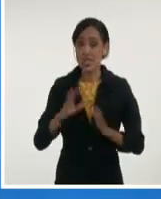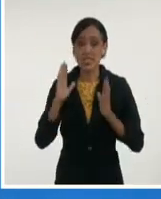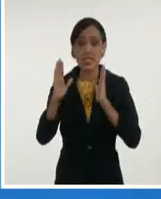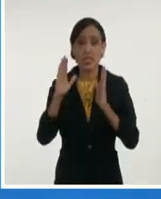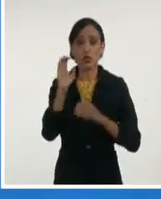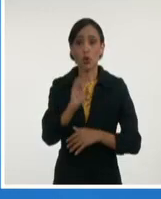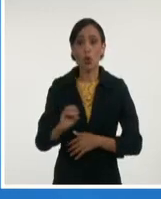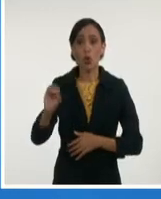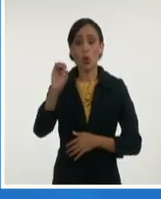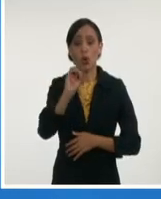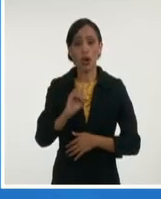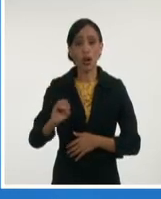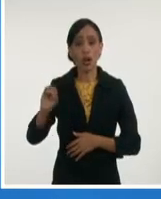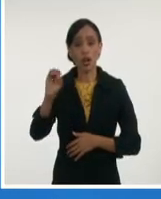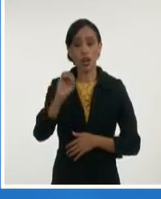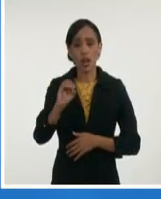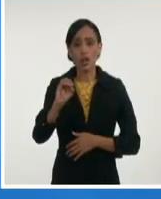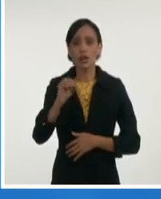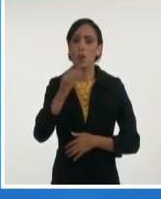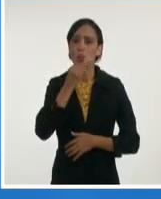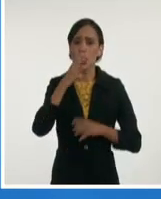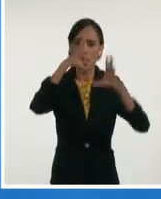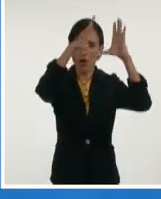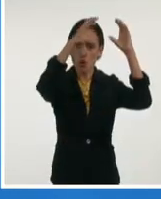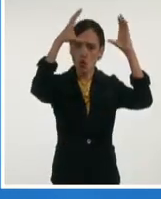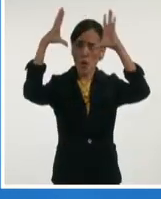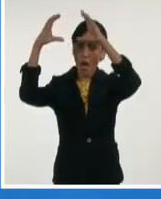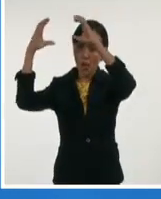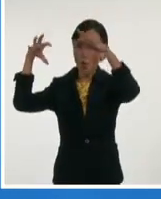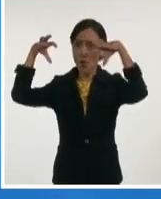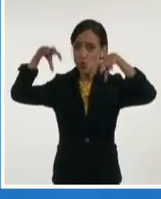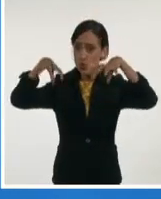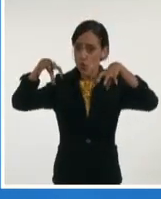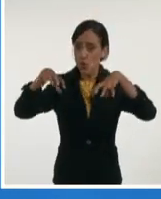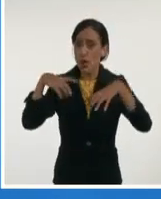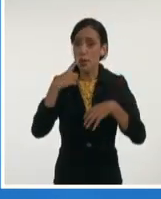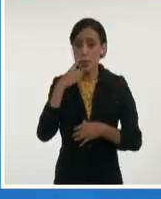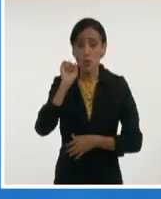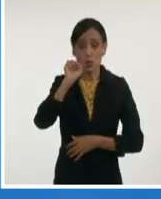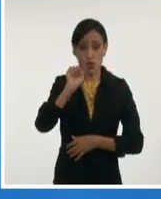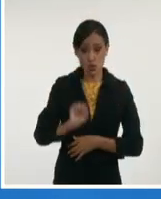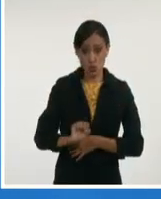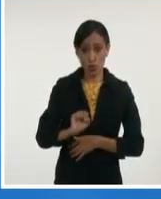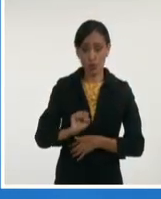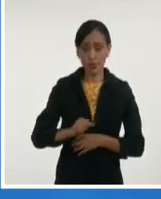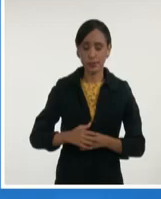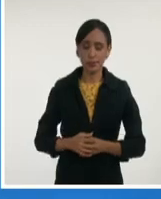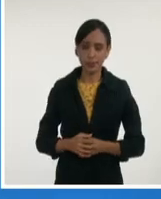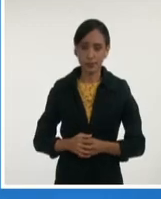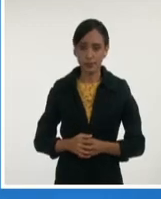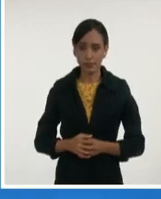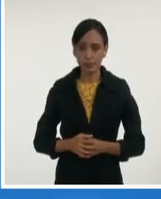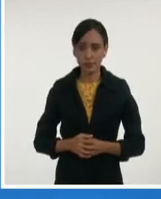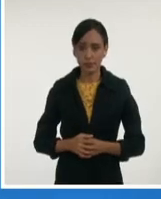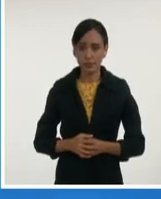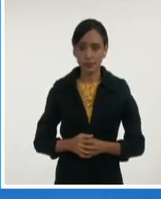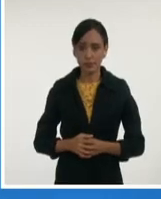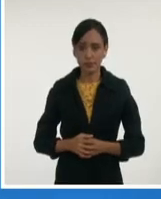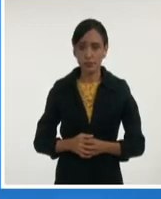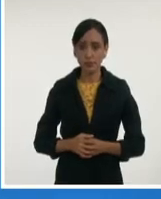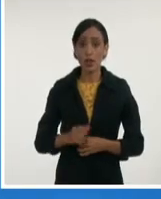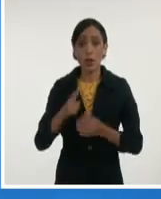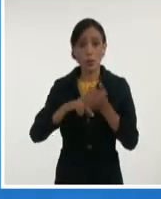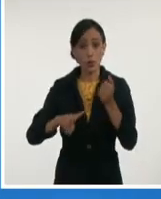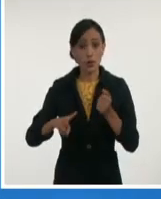tendrá la mayor parte de los nublados y la lluvia en localidades del interior y sur extendiéndose hasta las provincias de granma